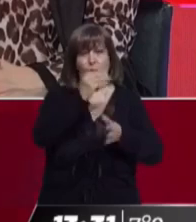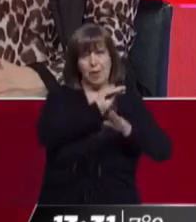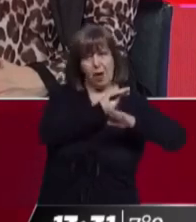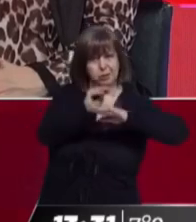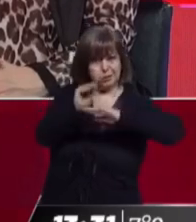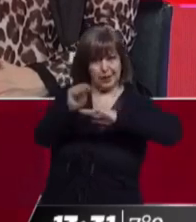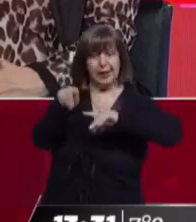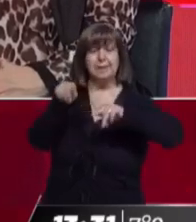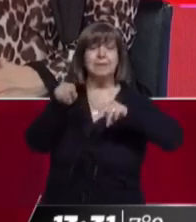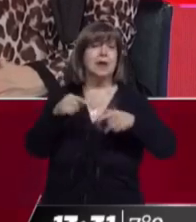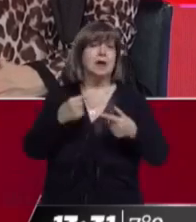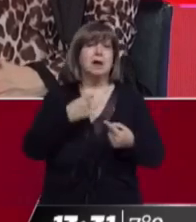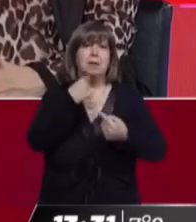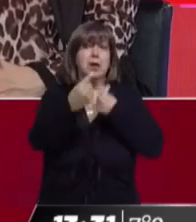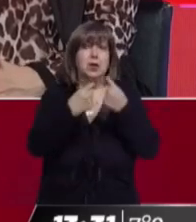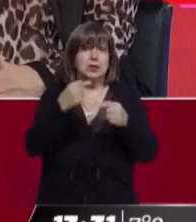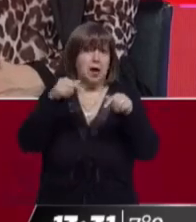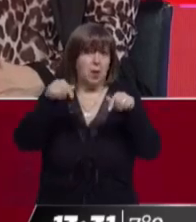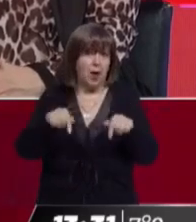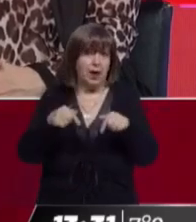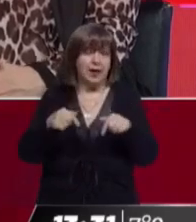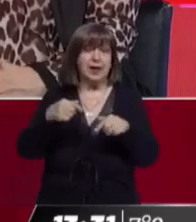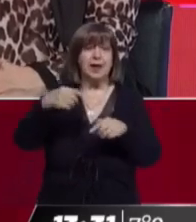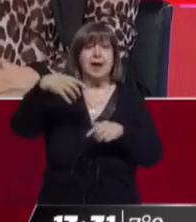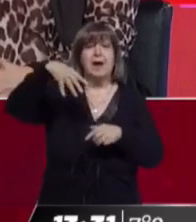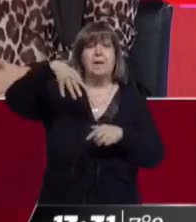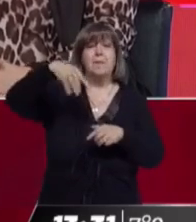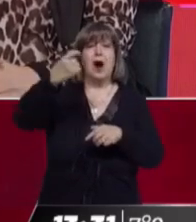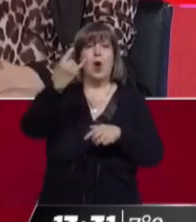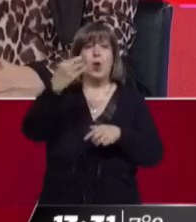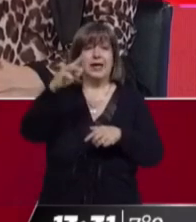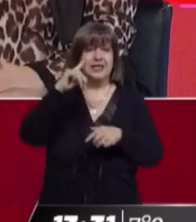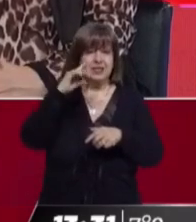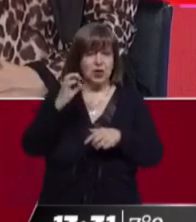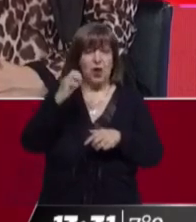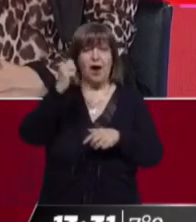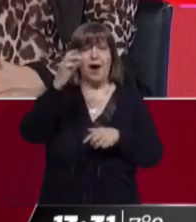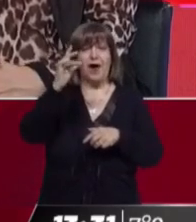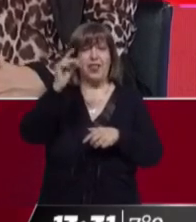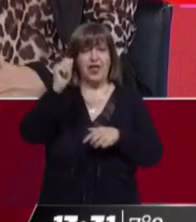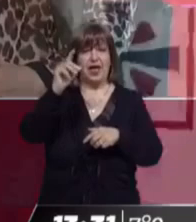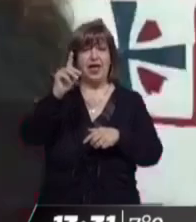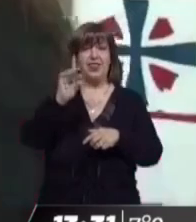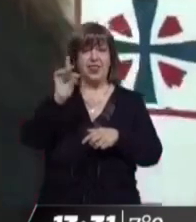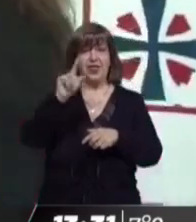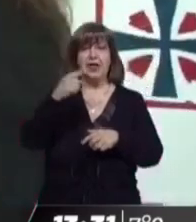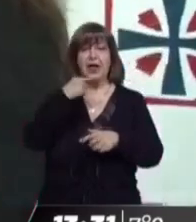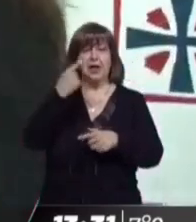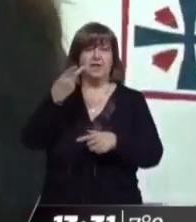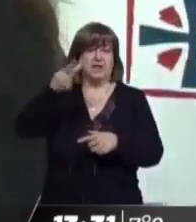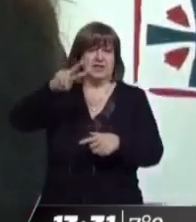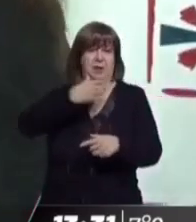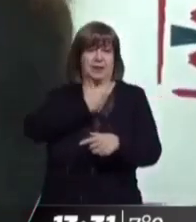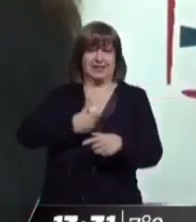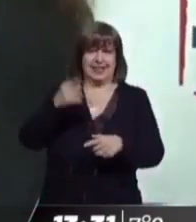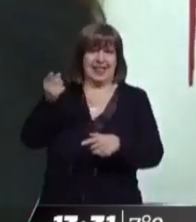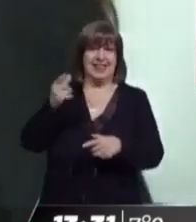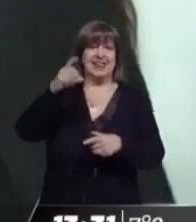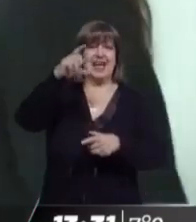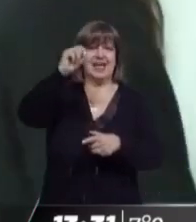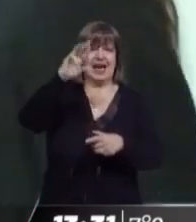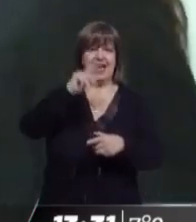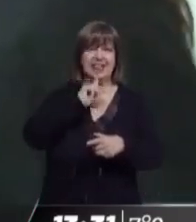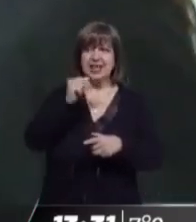si Queremos saber qué está pasando en la provincia por eso Mauricio adad es el vicepresidente de Cáritas le queremos preguntar porque ustedes tienen el termómetro de lo que